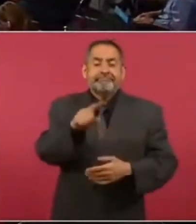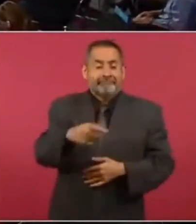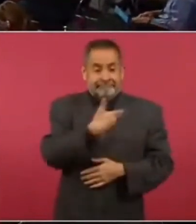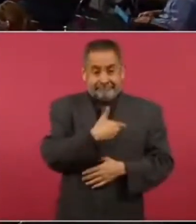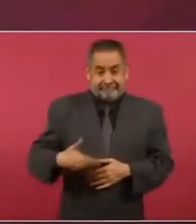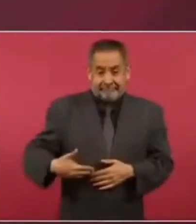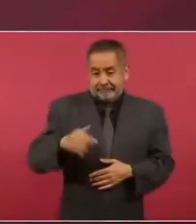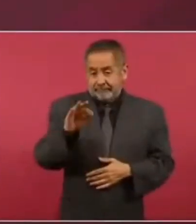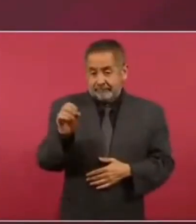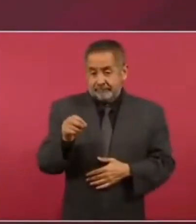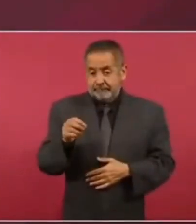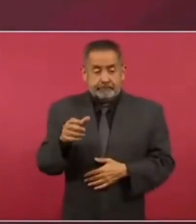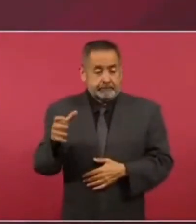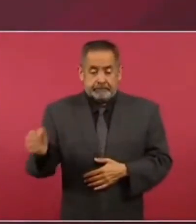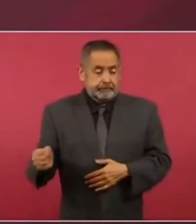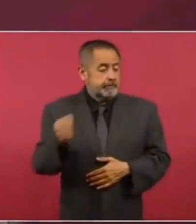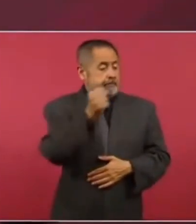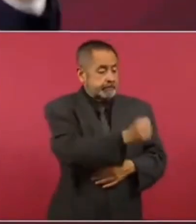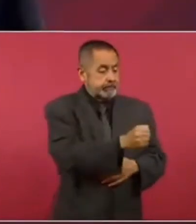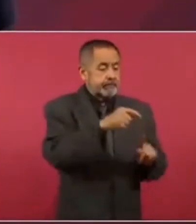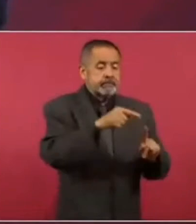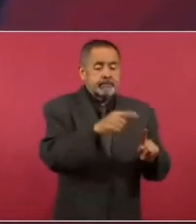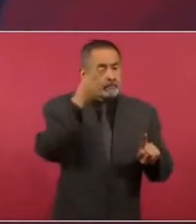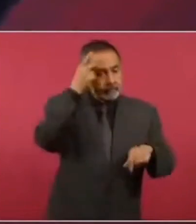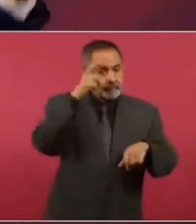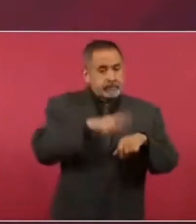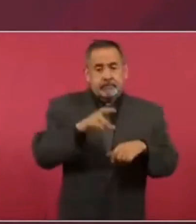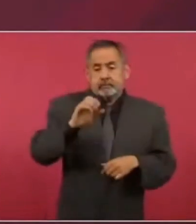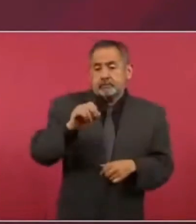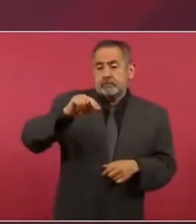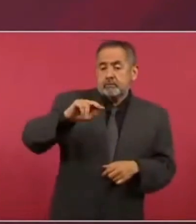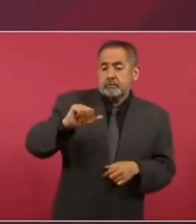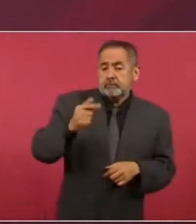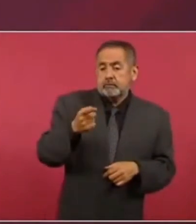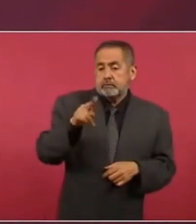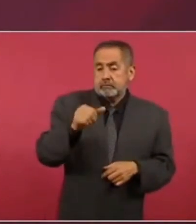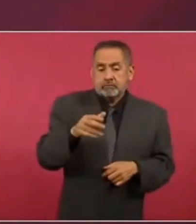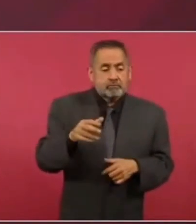como director de Conagua, esto también para los jóvenes, pues,